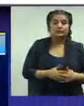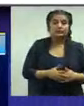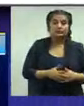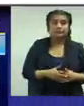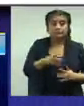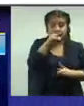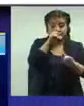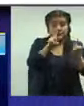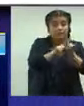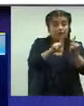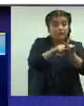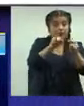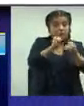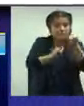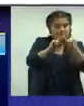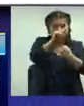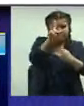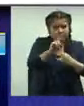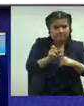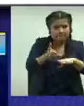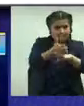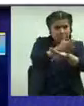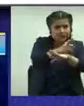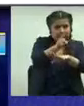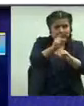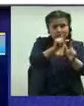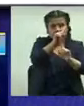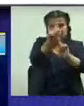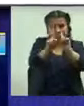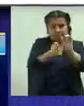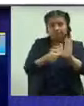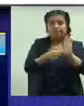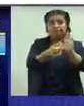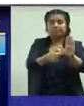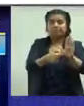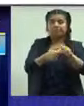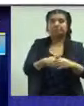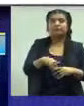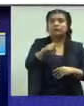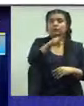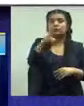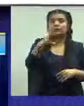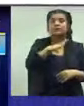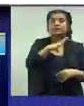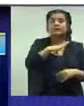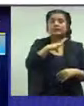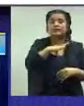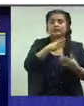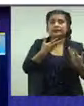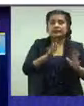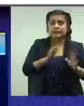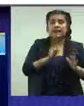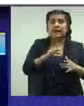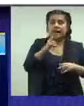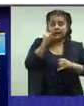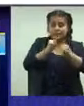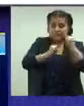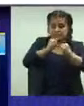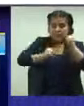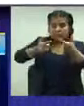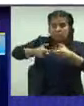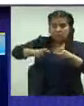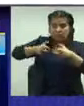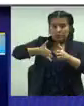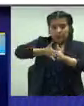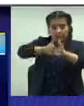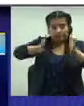y tal vez como última pregunta, anticipando a su presentación, viceministra, si tienen, dado que ya están venciéndose los contratos